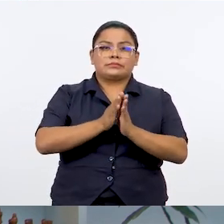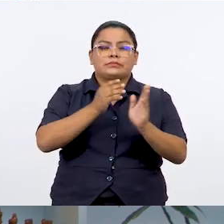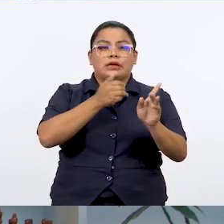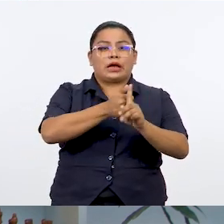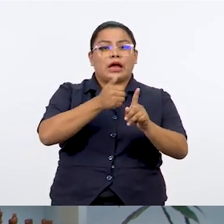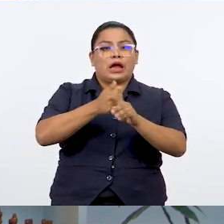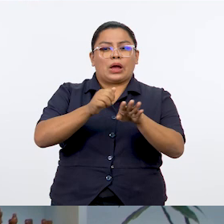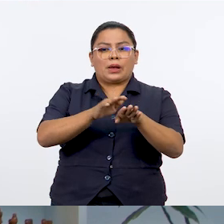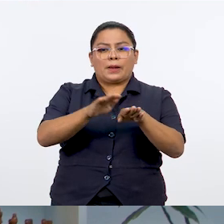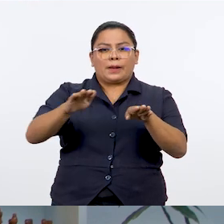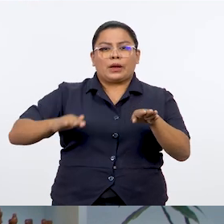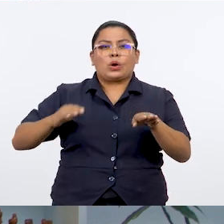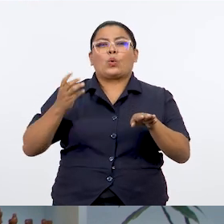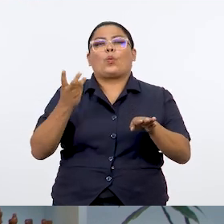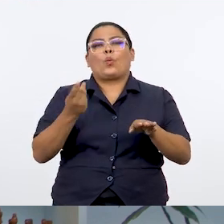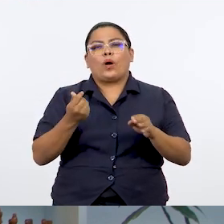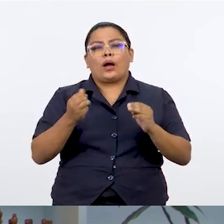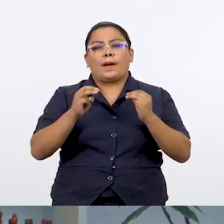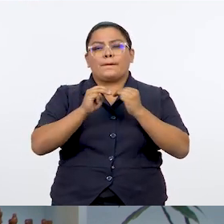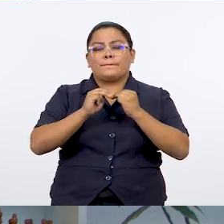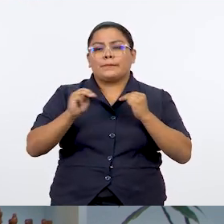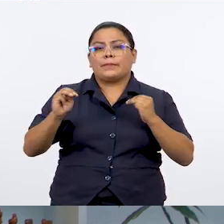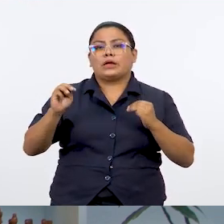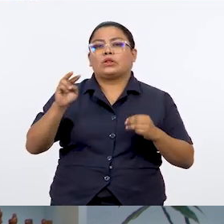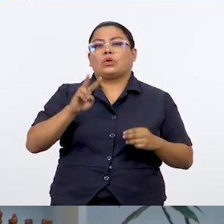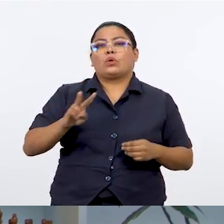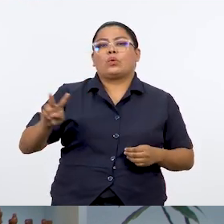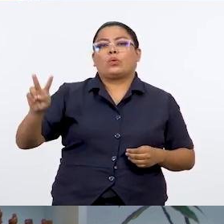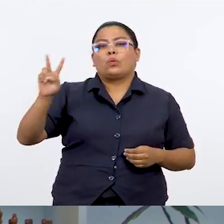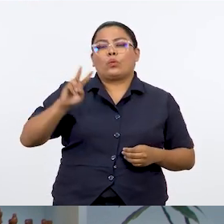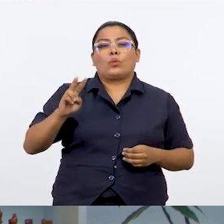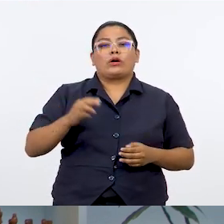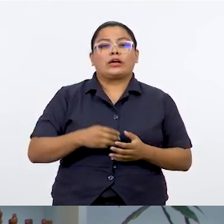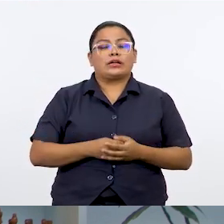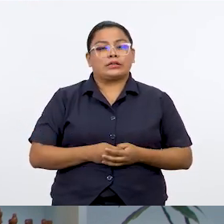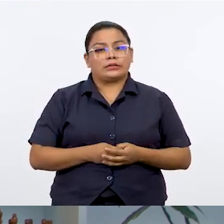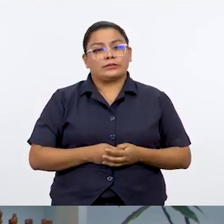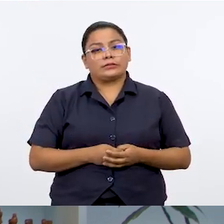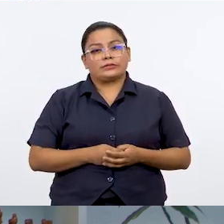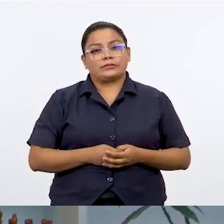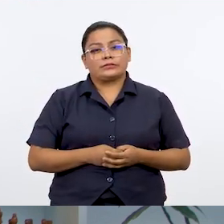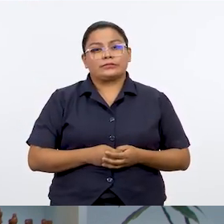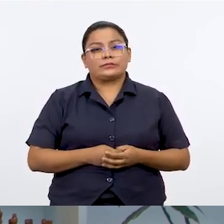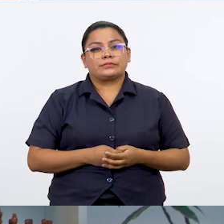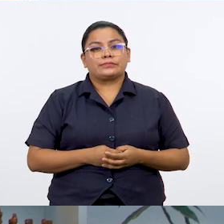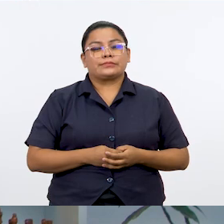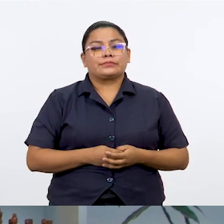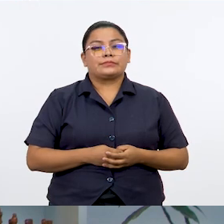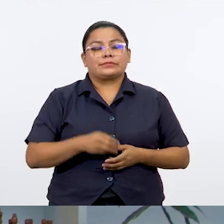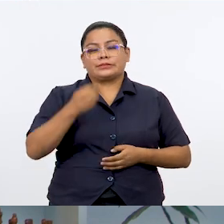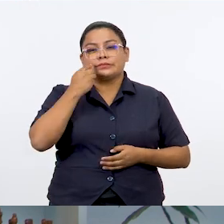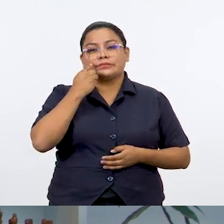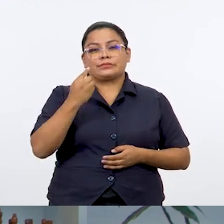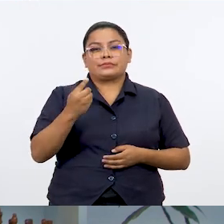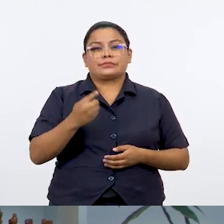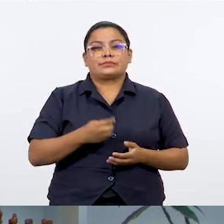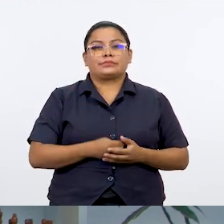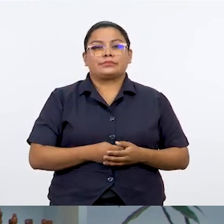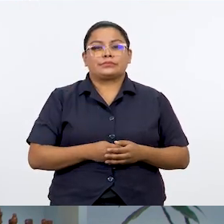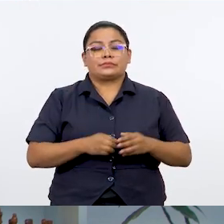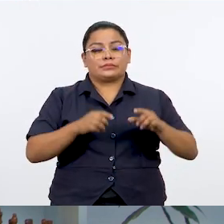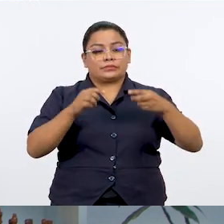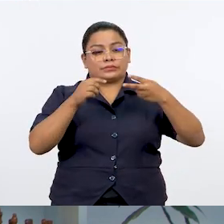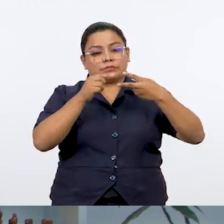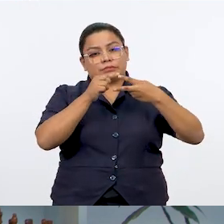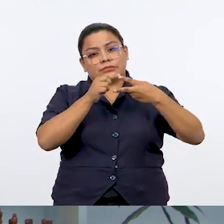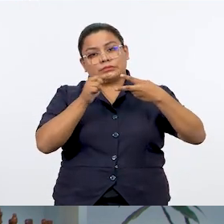cada pupitre cuántos metros cuadrados tendremos disponibles. Veamos. Eso quiere